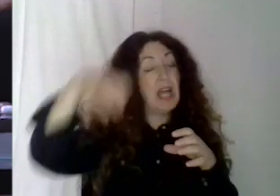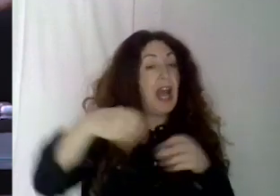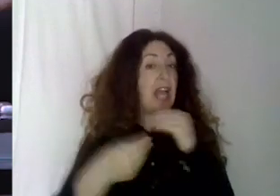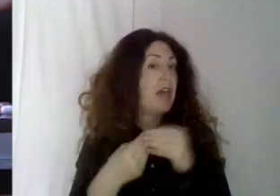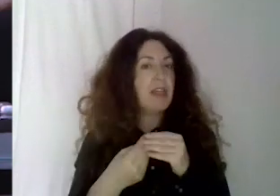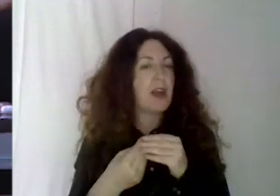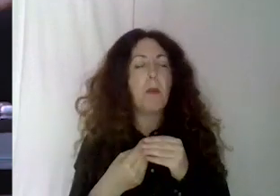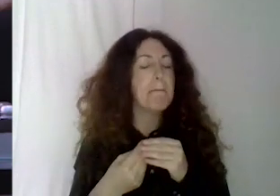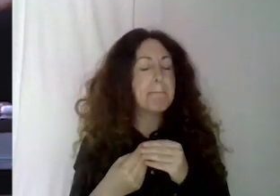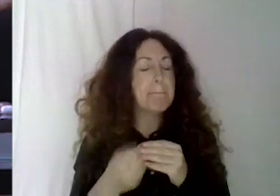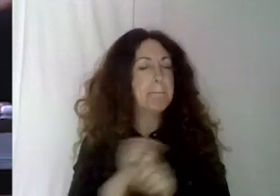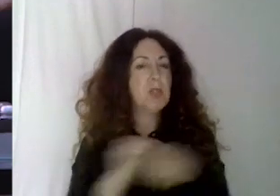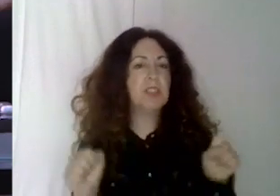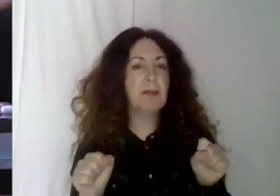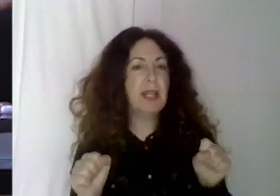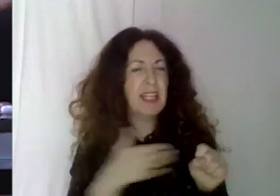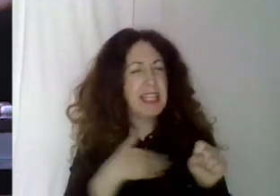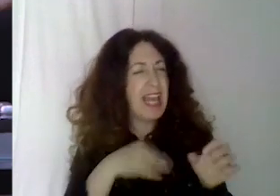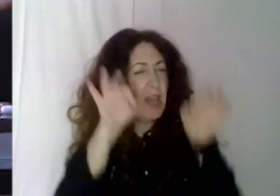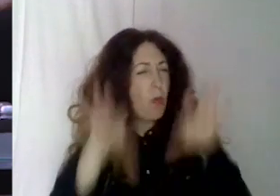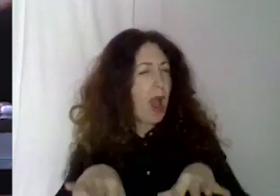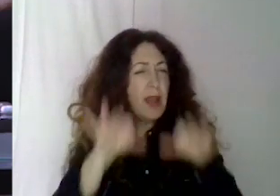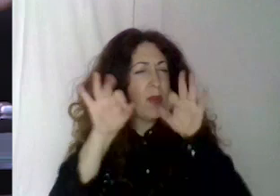están atentas a lo que en Europa se pide.